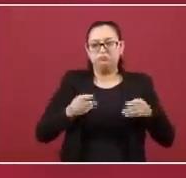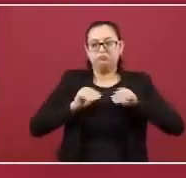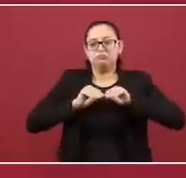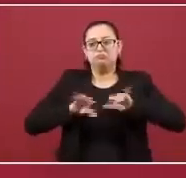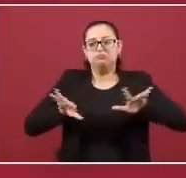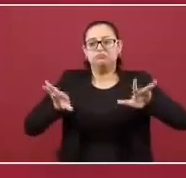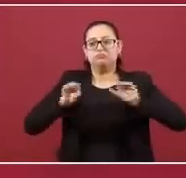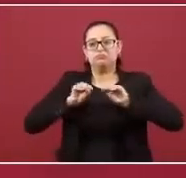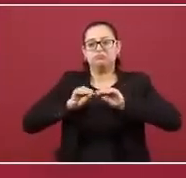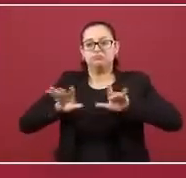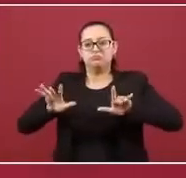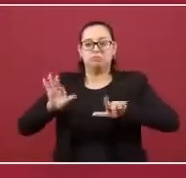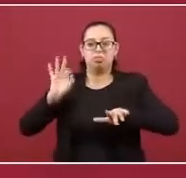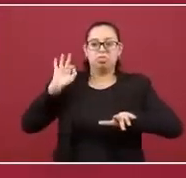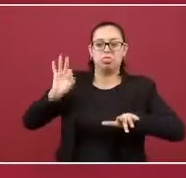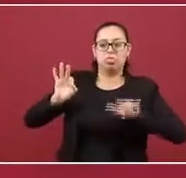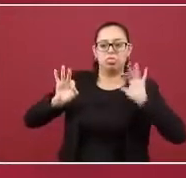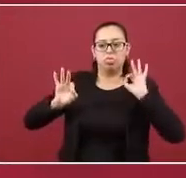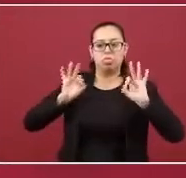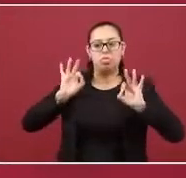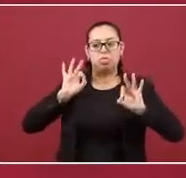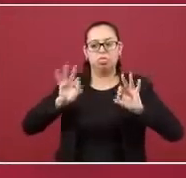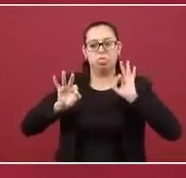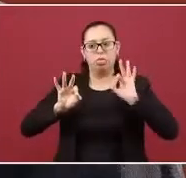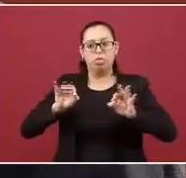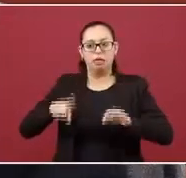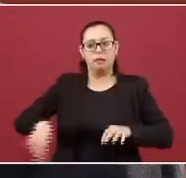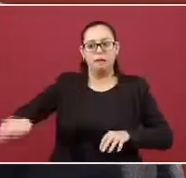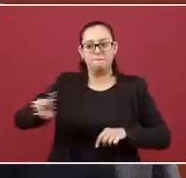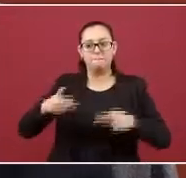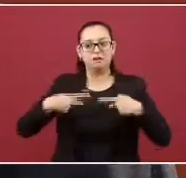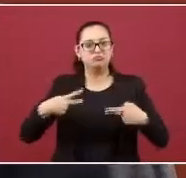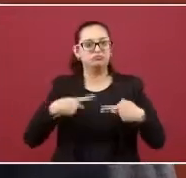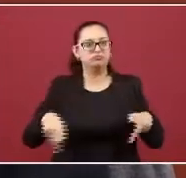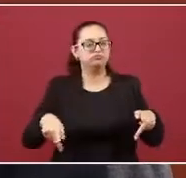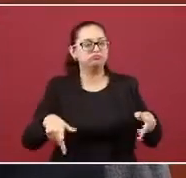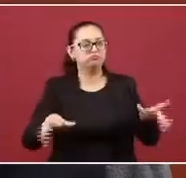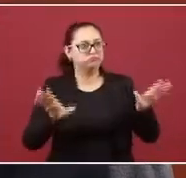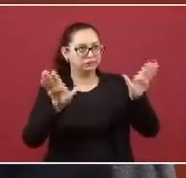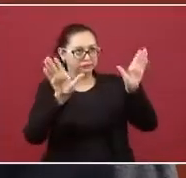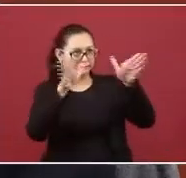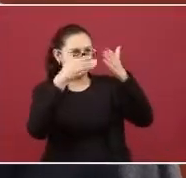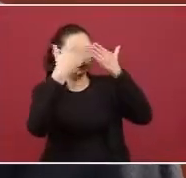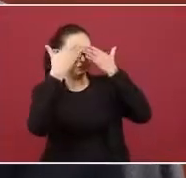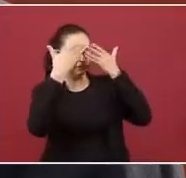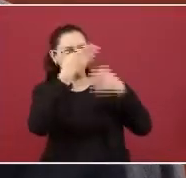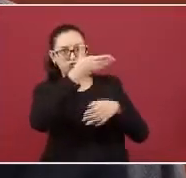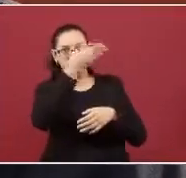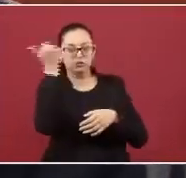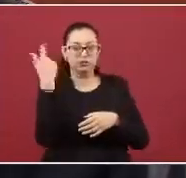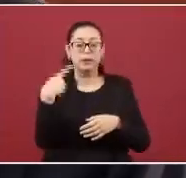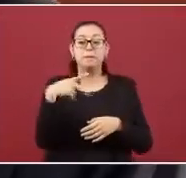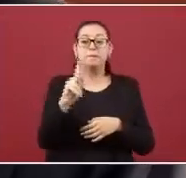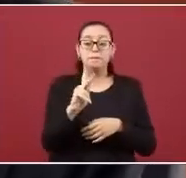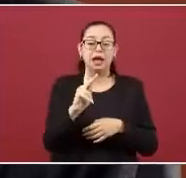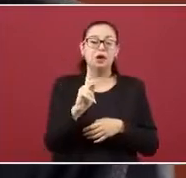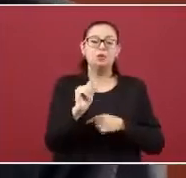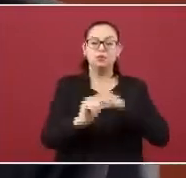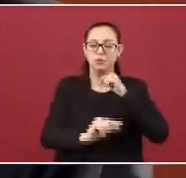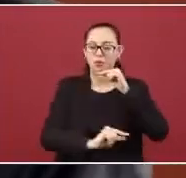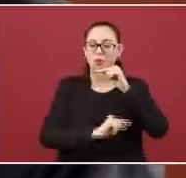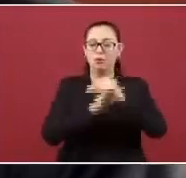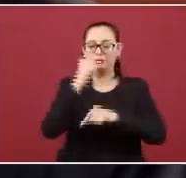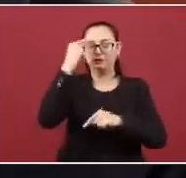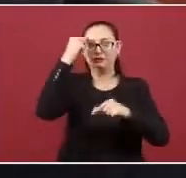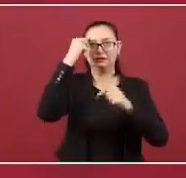la gente tomara conciencia, aunque la verdad siempre se abre paso y llega hasta el último rincón. Pero en